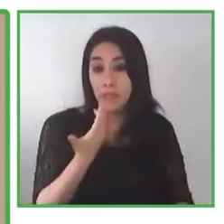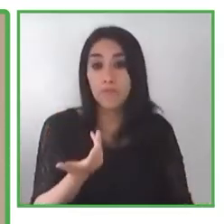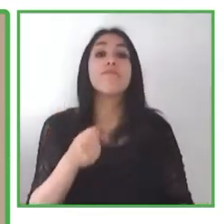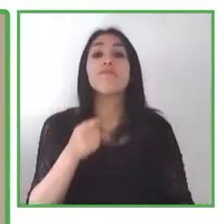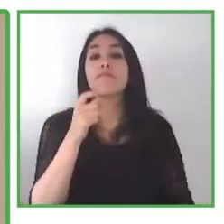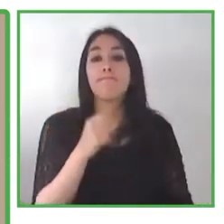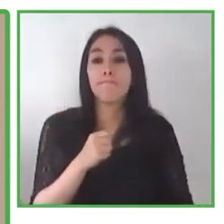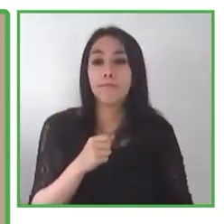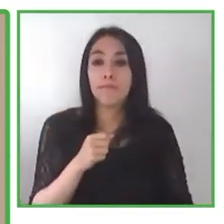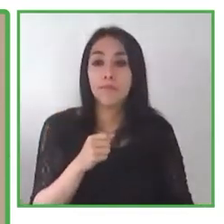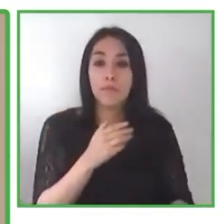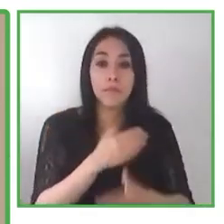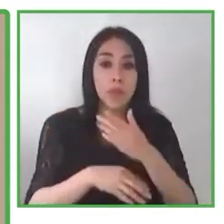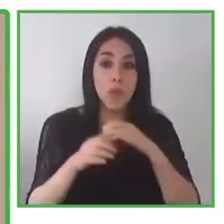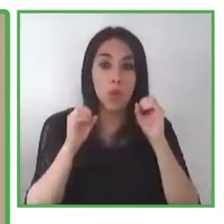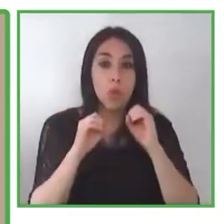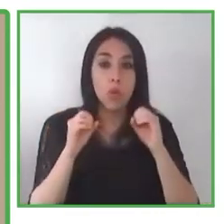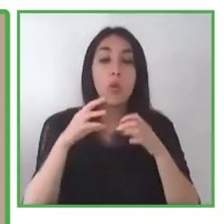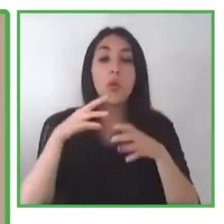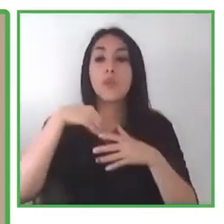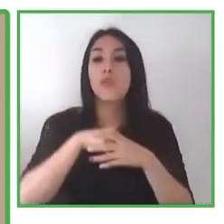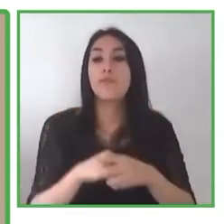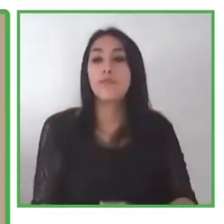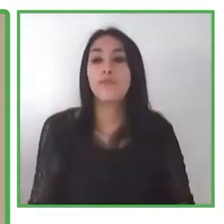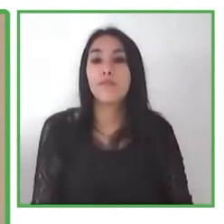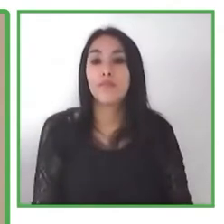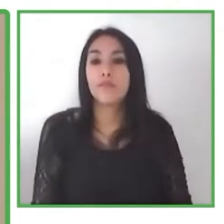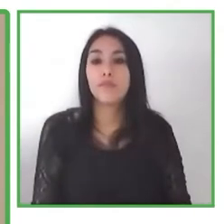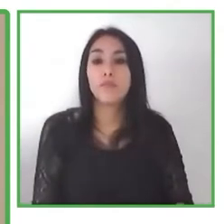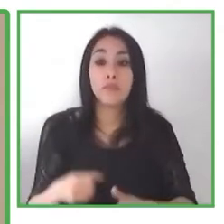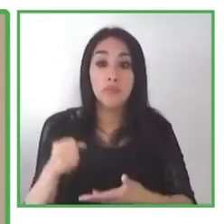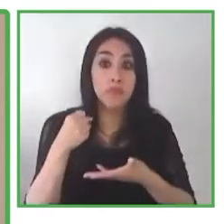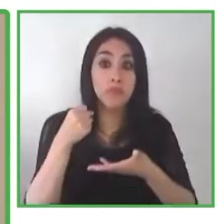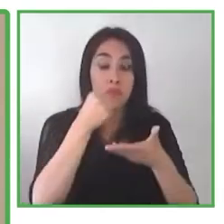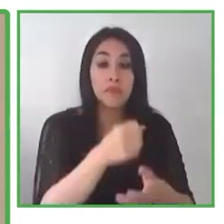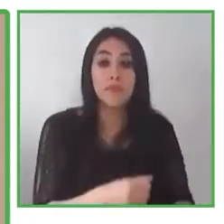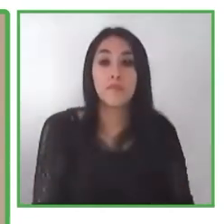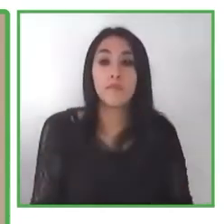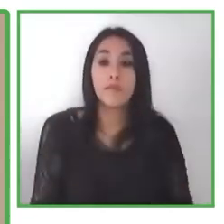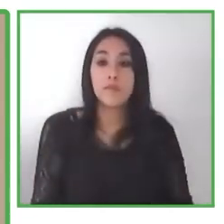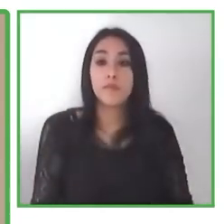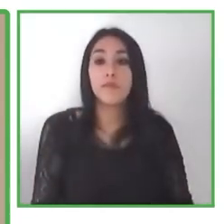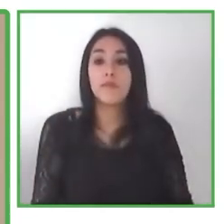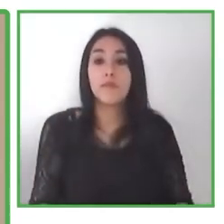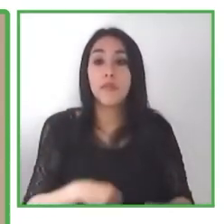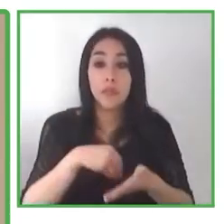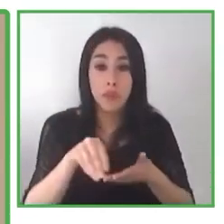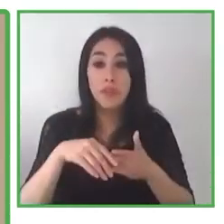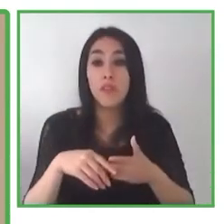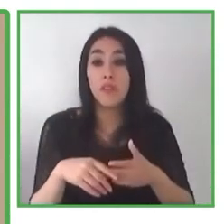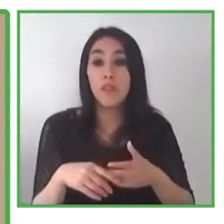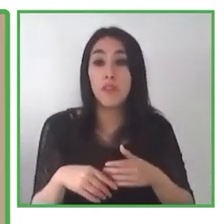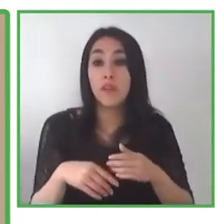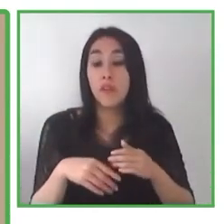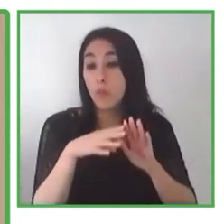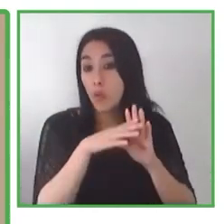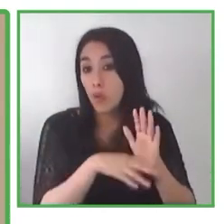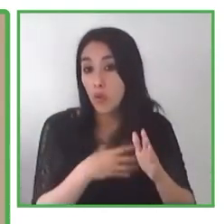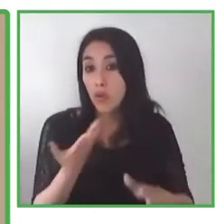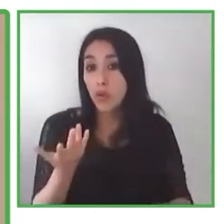encuentre contratada, y eso contribuye a un fondo especial que se utiliza para financiar entonces programas o medidas de empleo